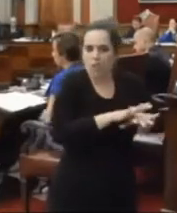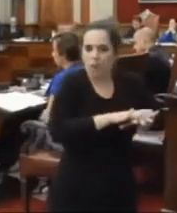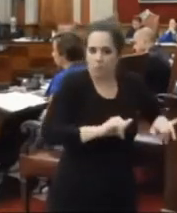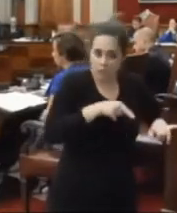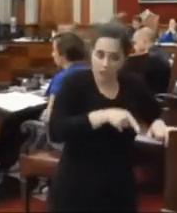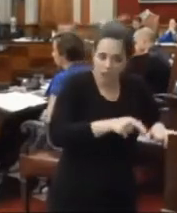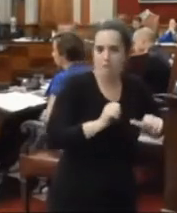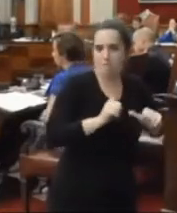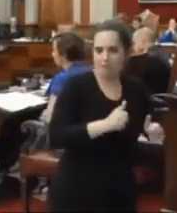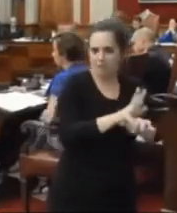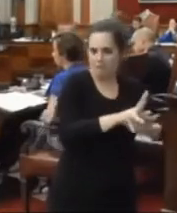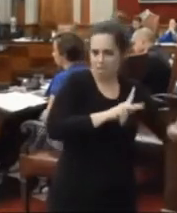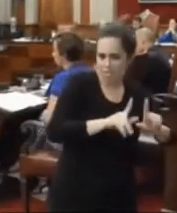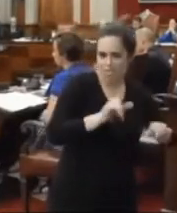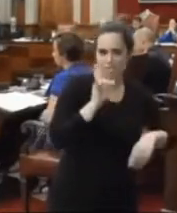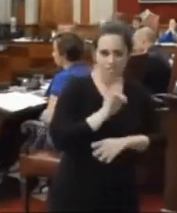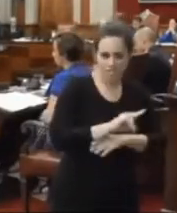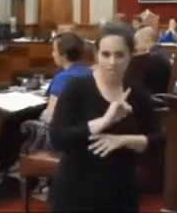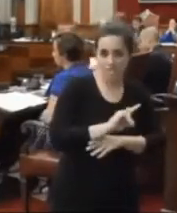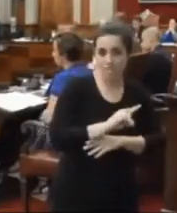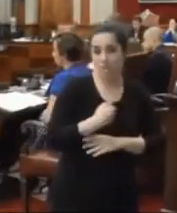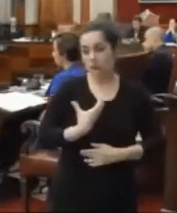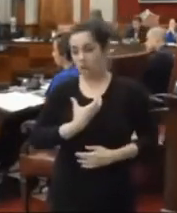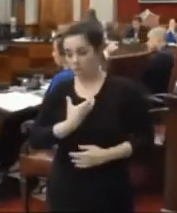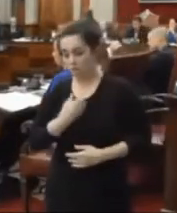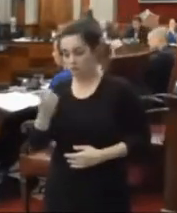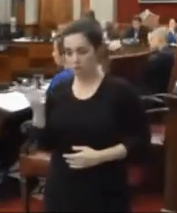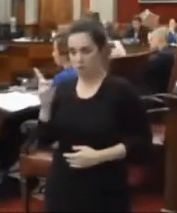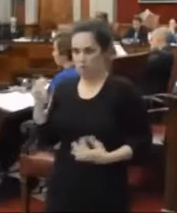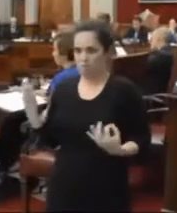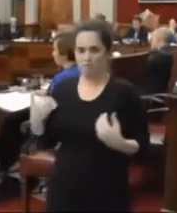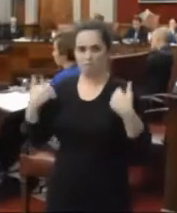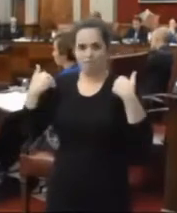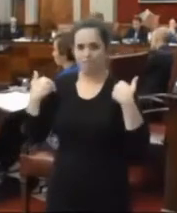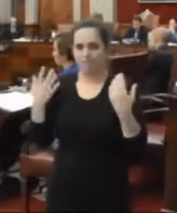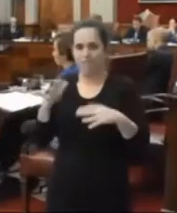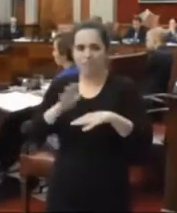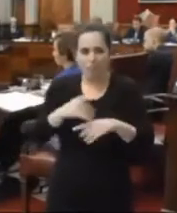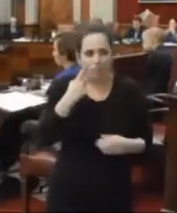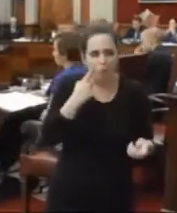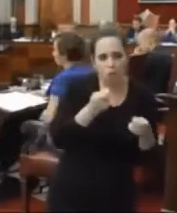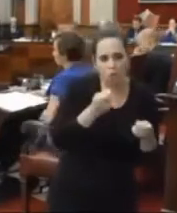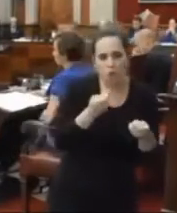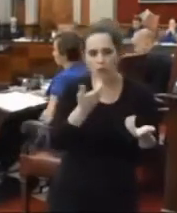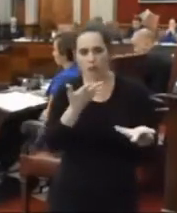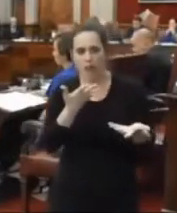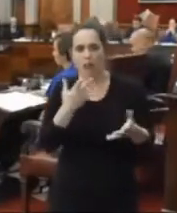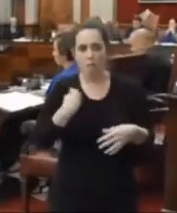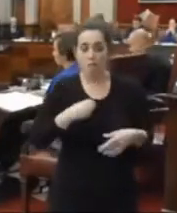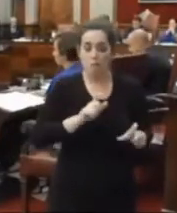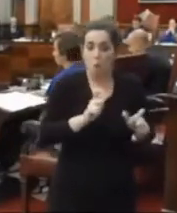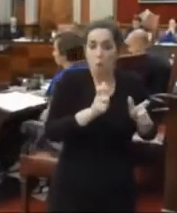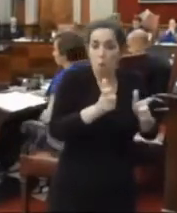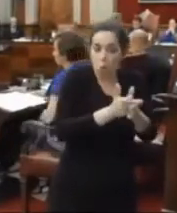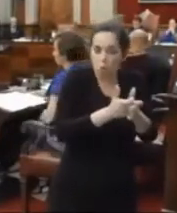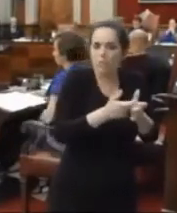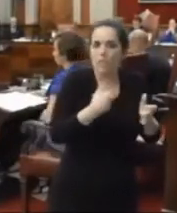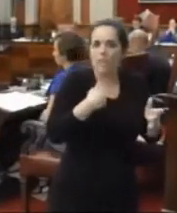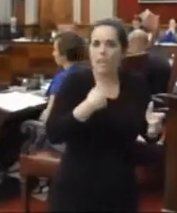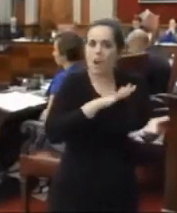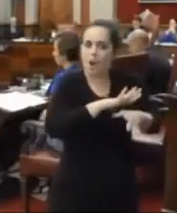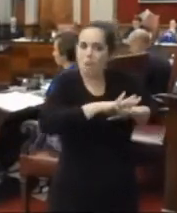El ayuntamiento, que tenía la obligación de vigilar y controlar legalmente la Junta de